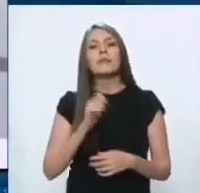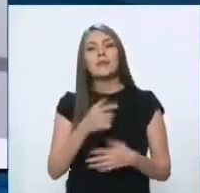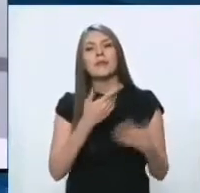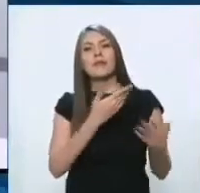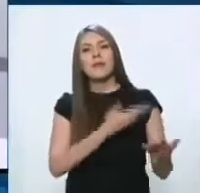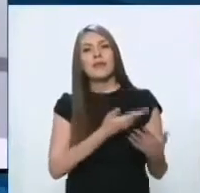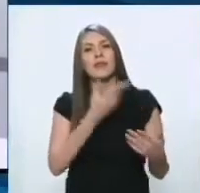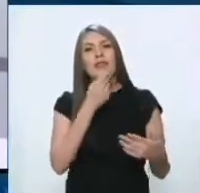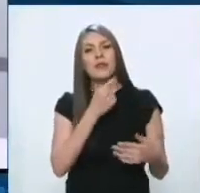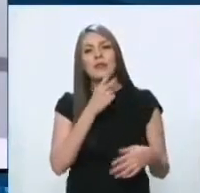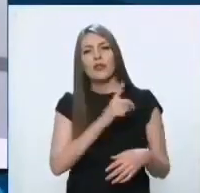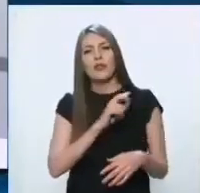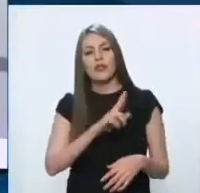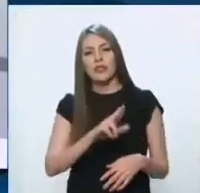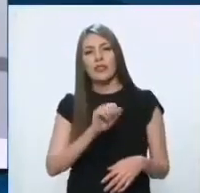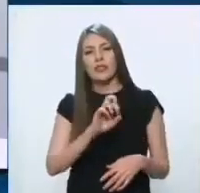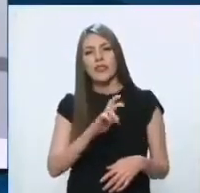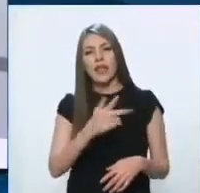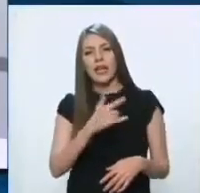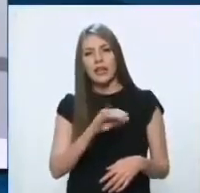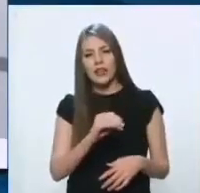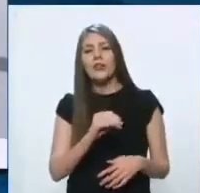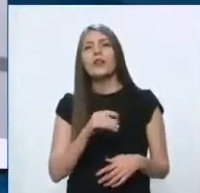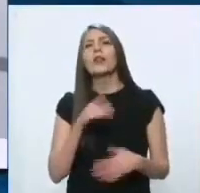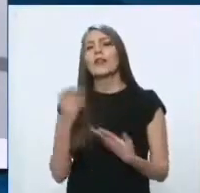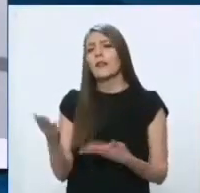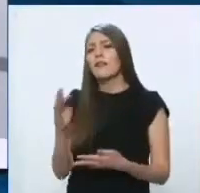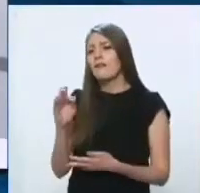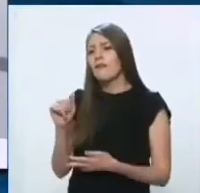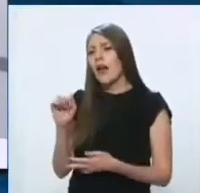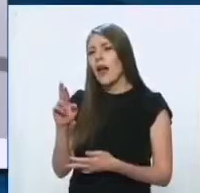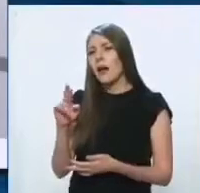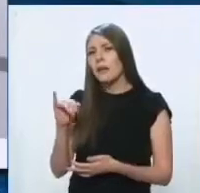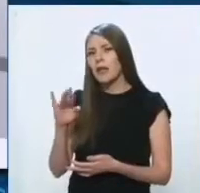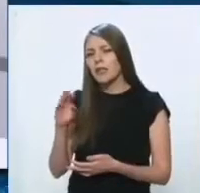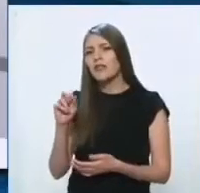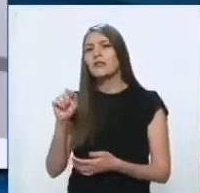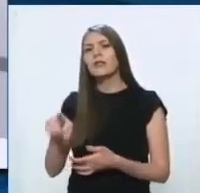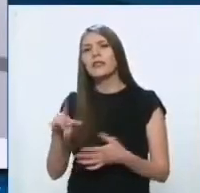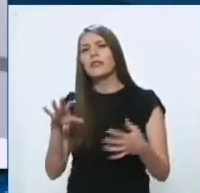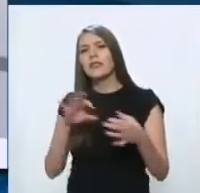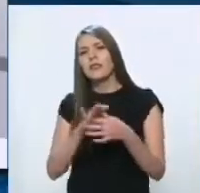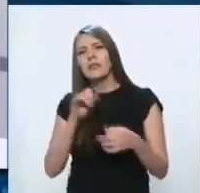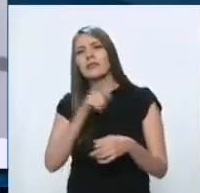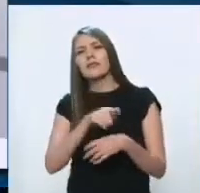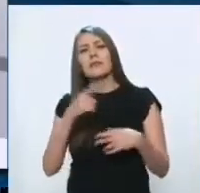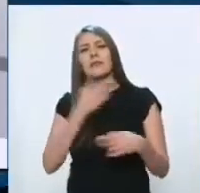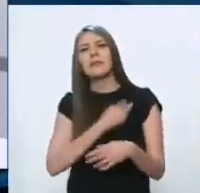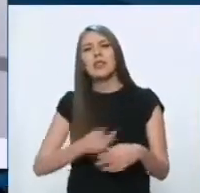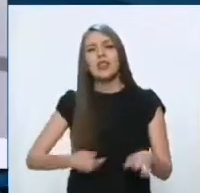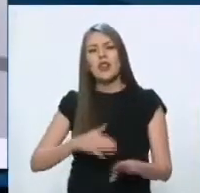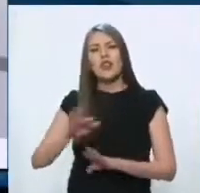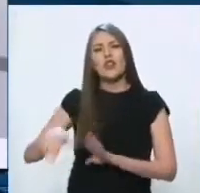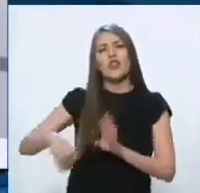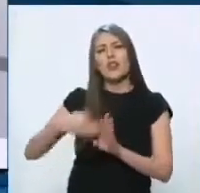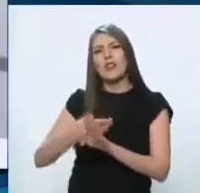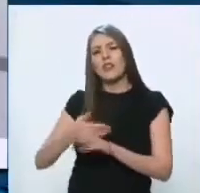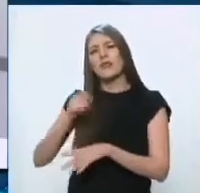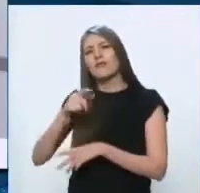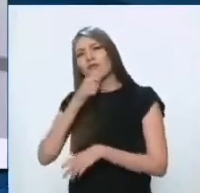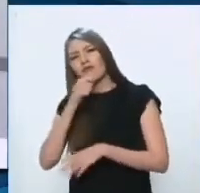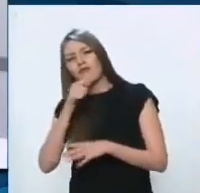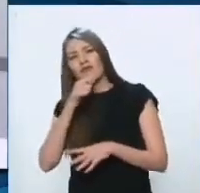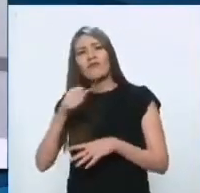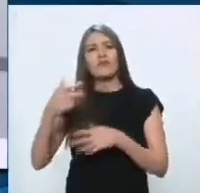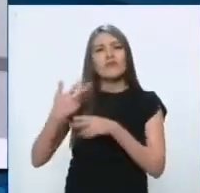Sergio Aguayo con respecto a la relación que tiene el presidente de la República con los medios de comunicación ante un escenario de